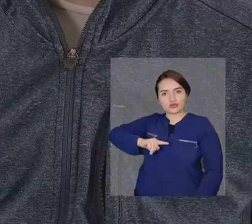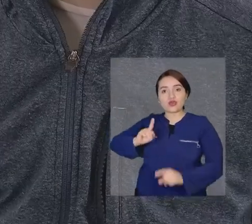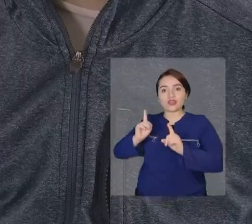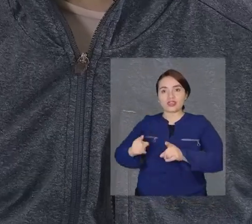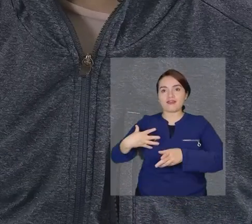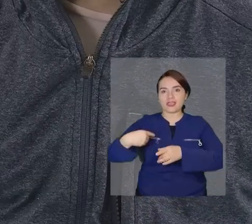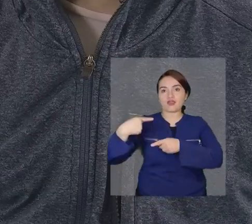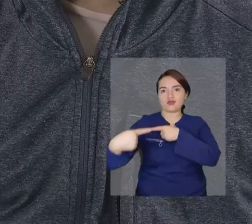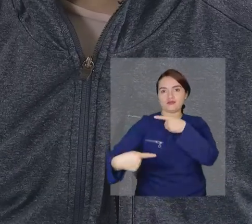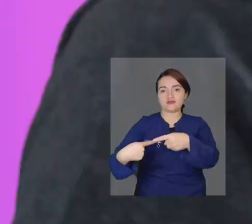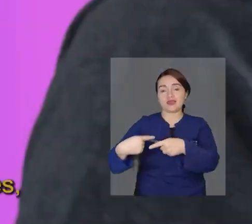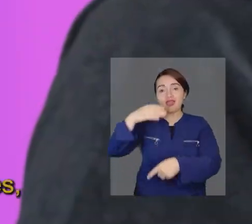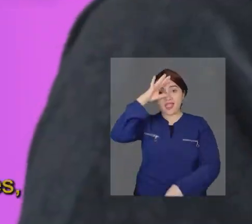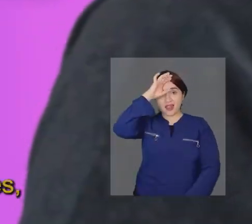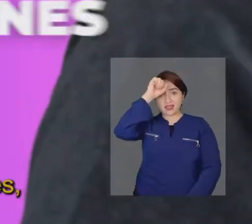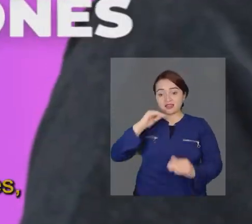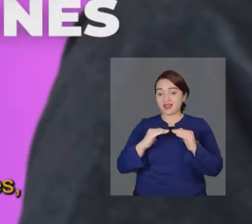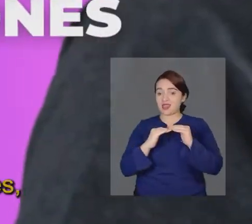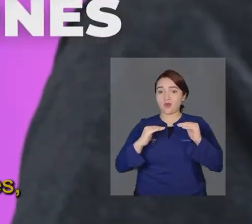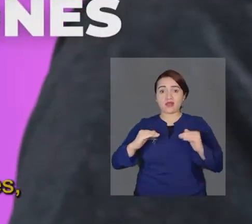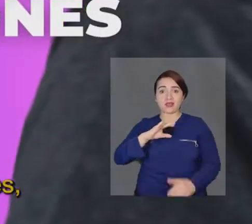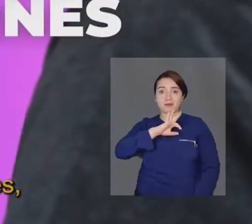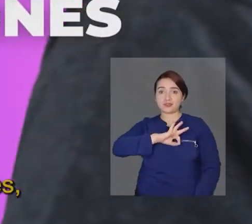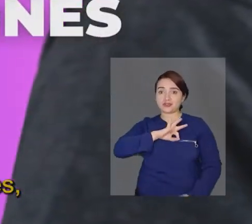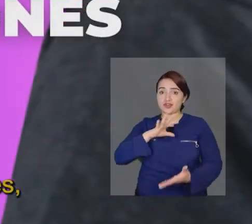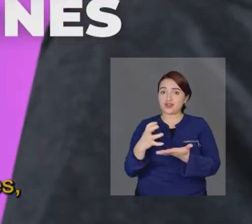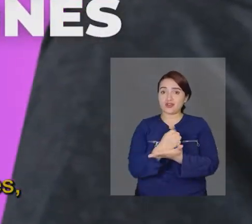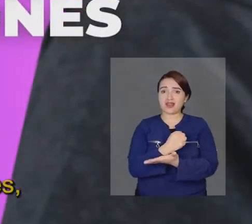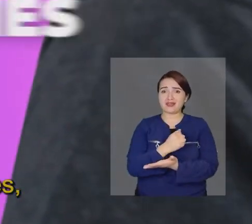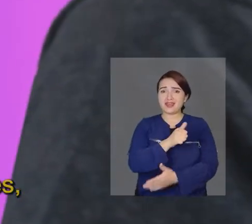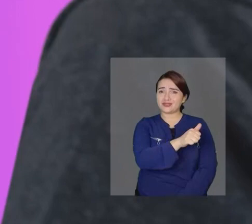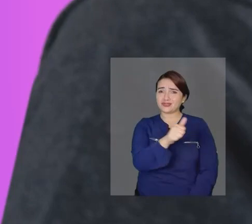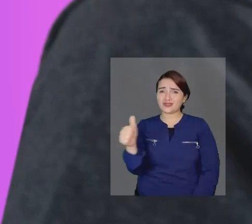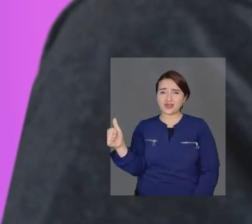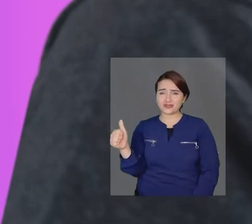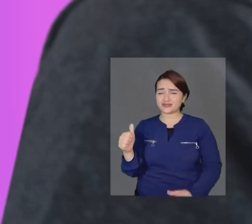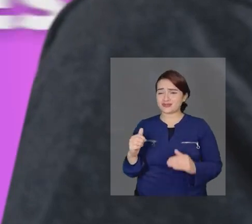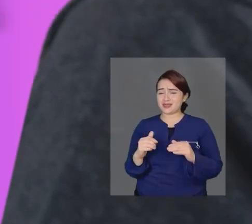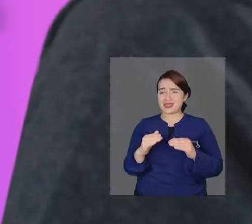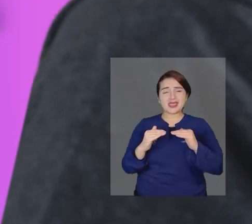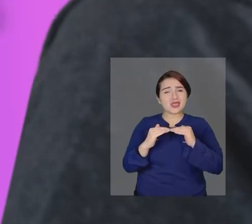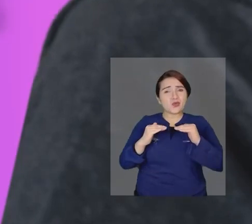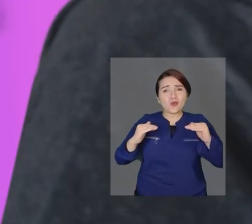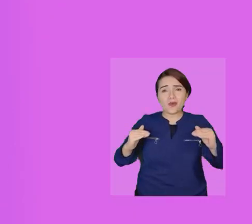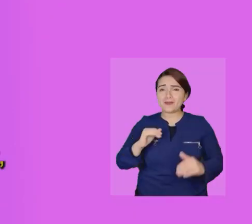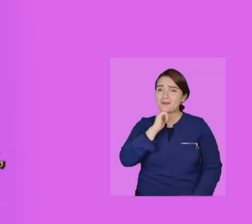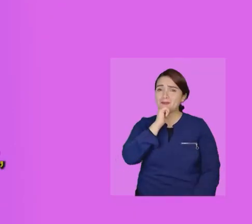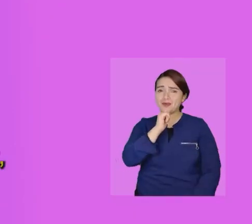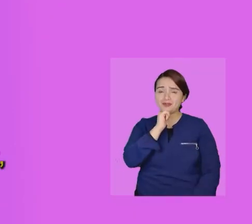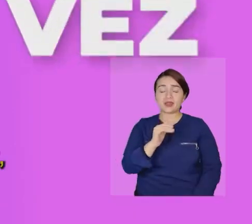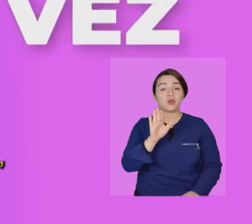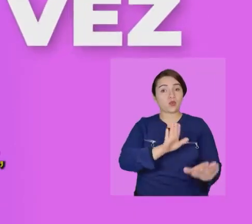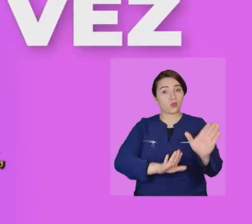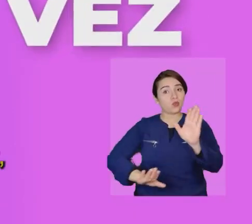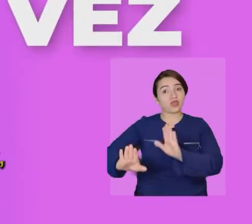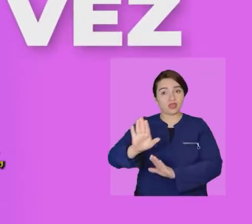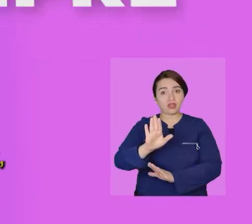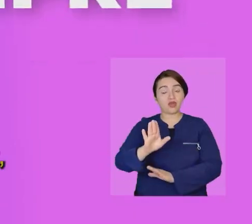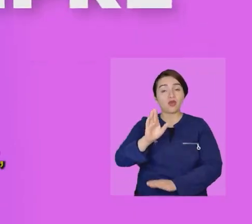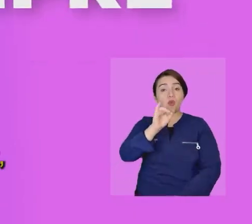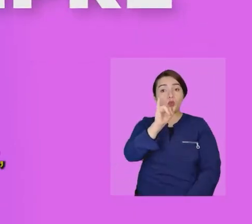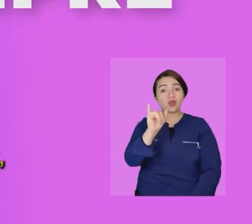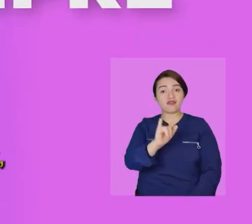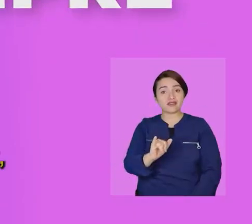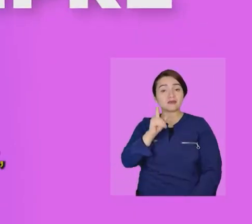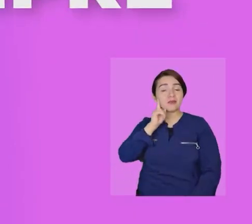y deben ser heredables Argentina logró la igualdad en pensiones y son todos igual de pobres ten cuidado el que te miente